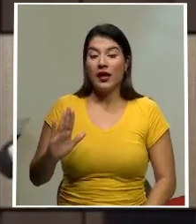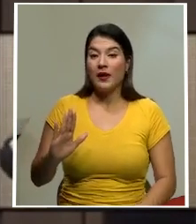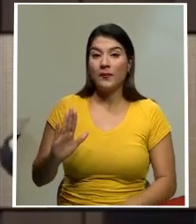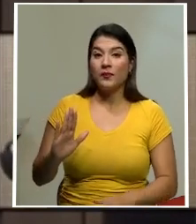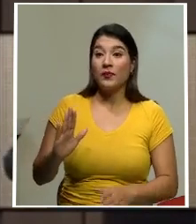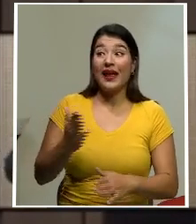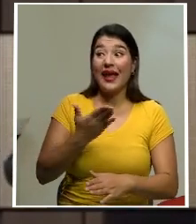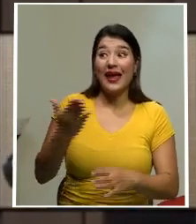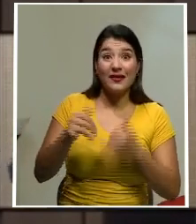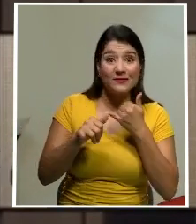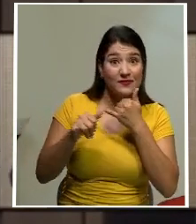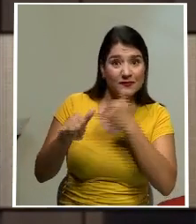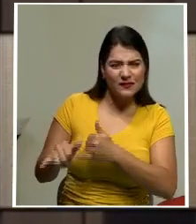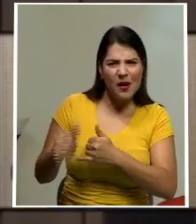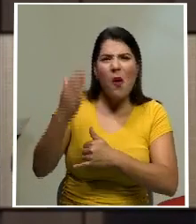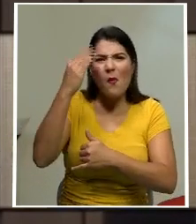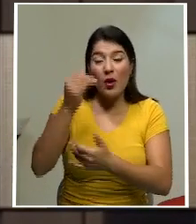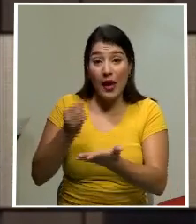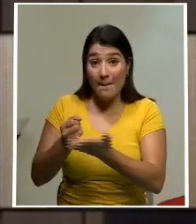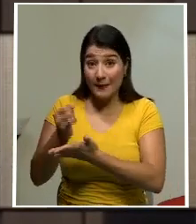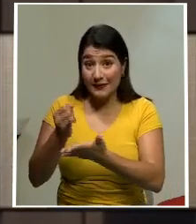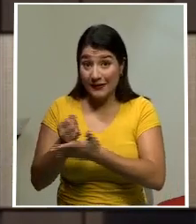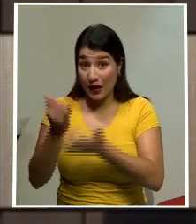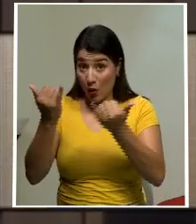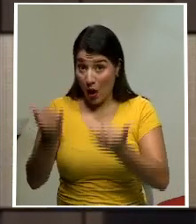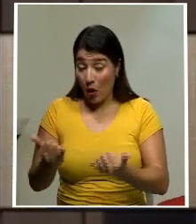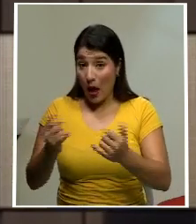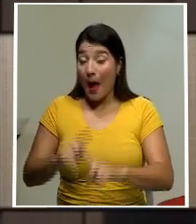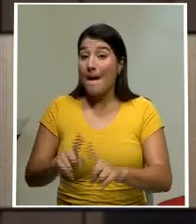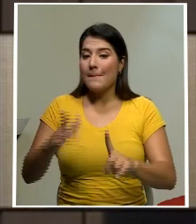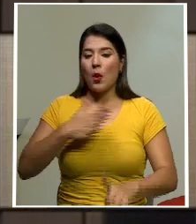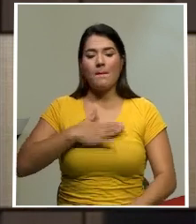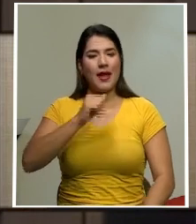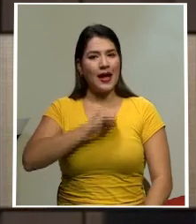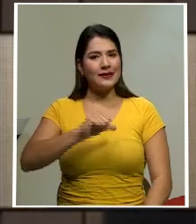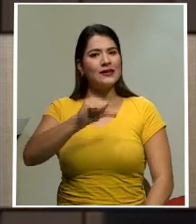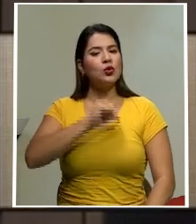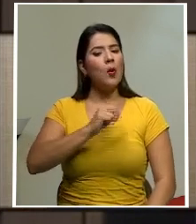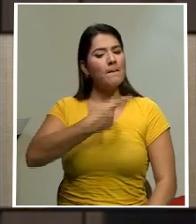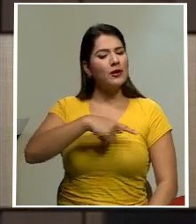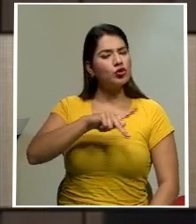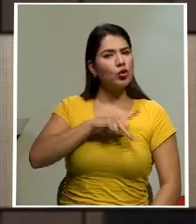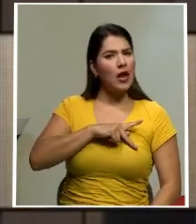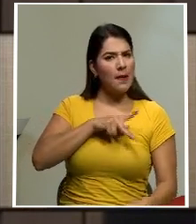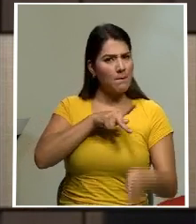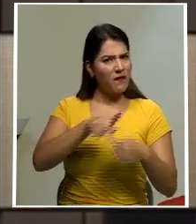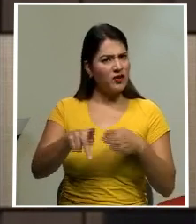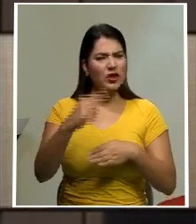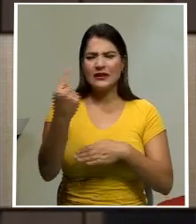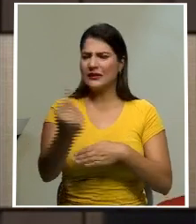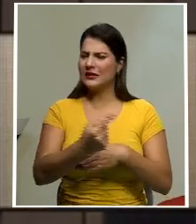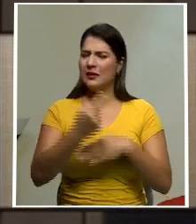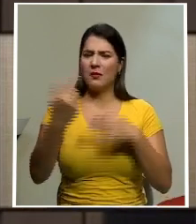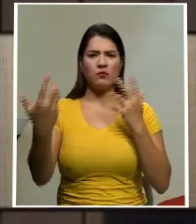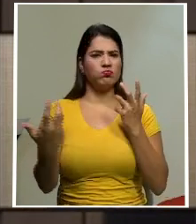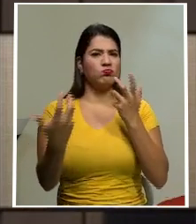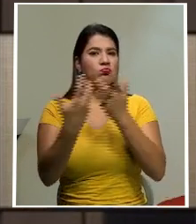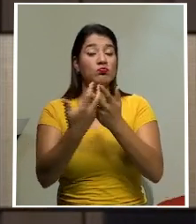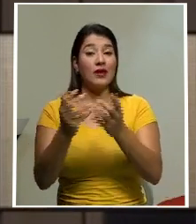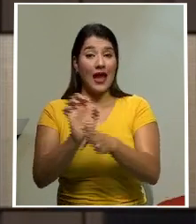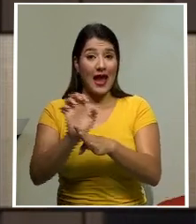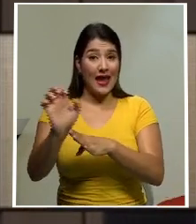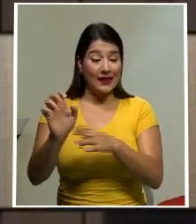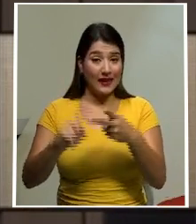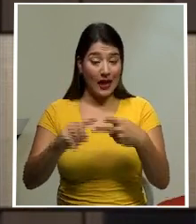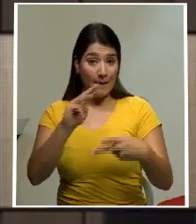hechos denunciados e investigados, pero reitero que mis actos personales y profesionales siempre se han ajustado a los más altos valores éticos